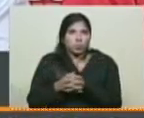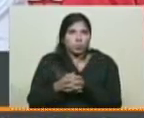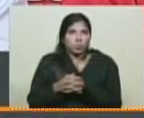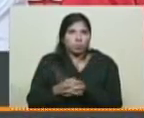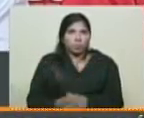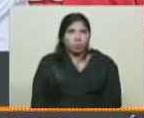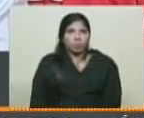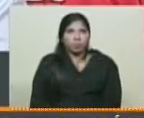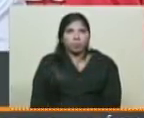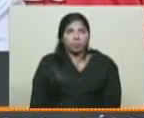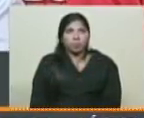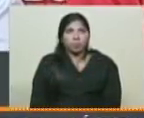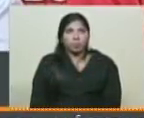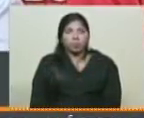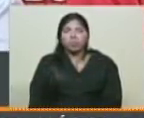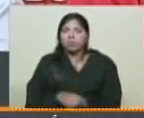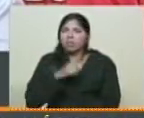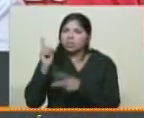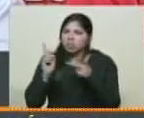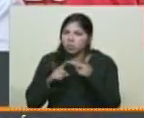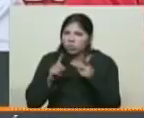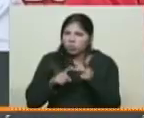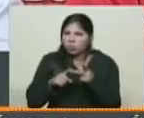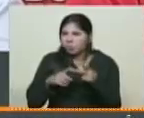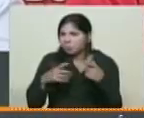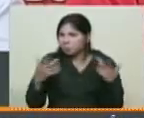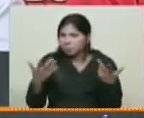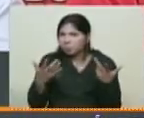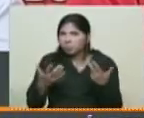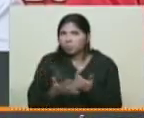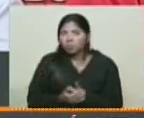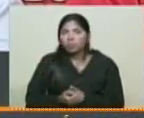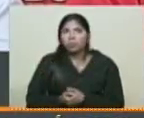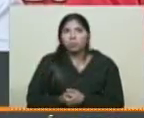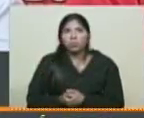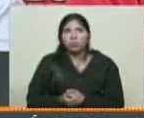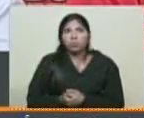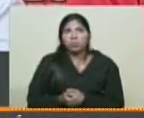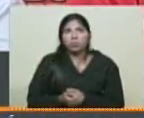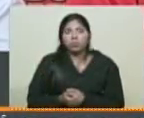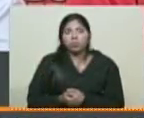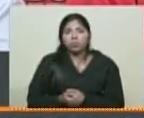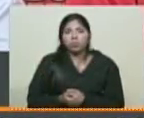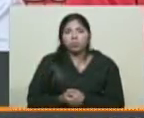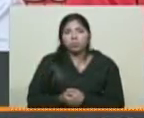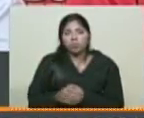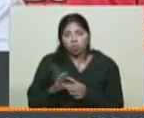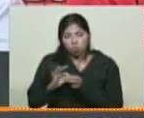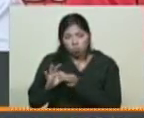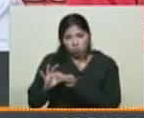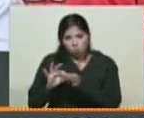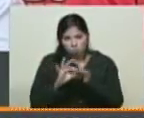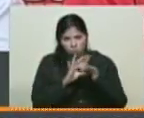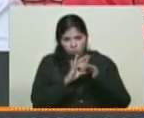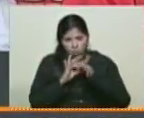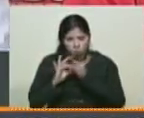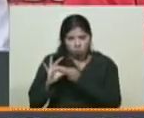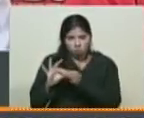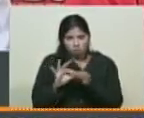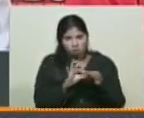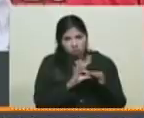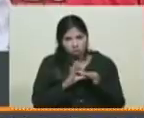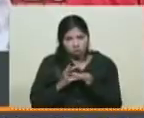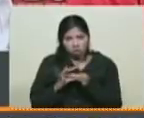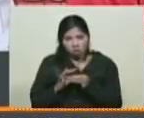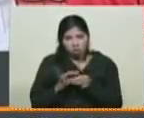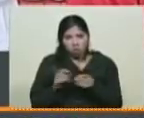cuanto al tema del Gran Pueblo Patriótico, mira, creo que nosotros si algo somos es esa unidad permanente, esa cohesión y